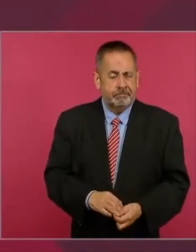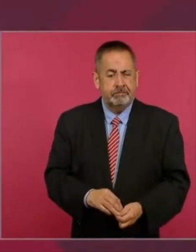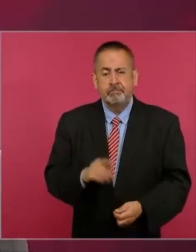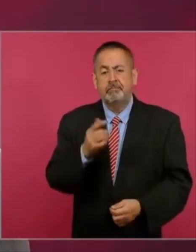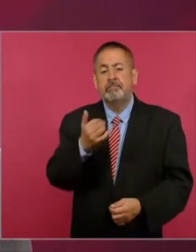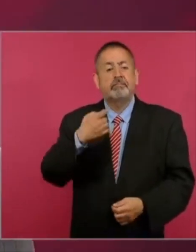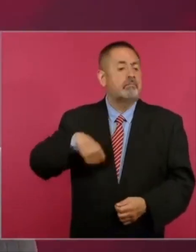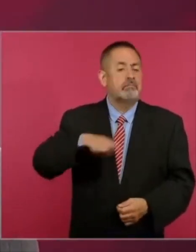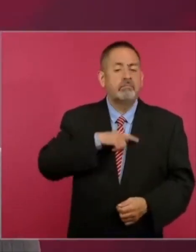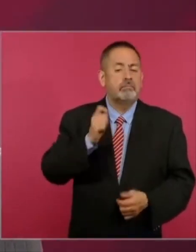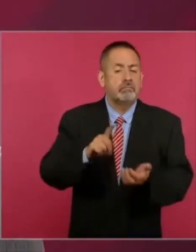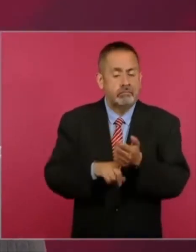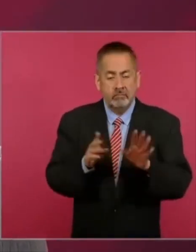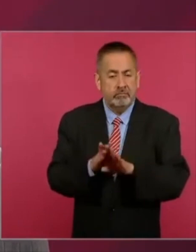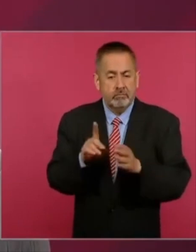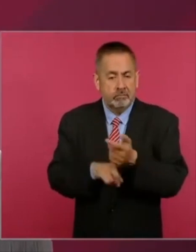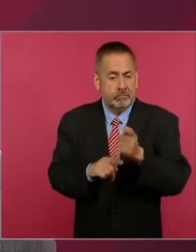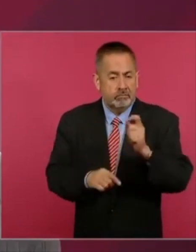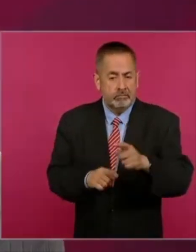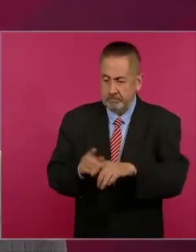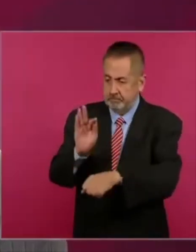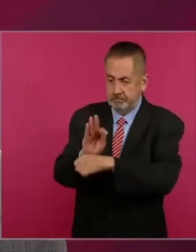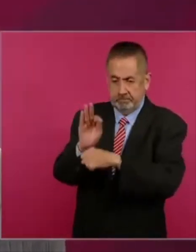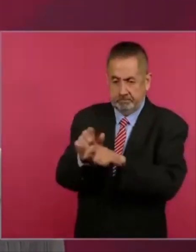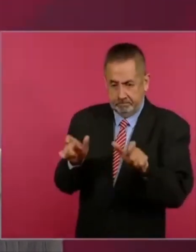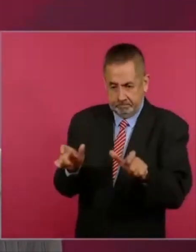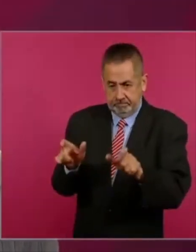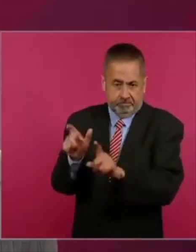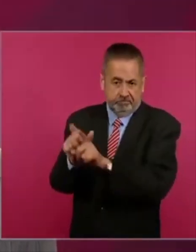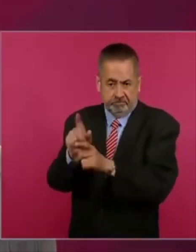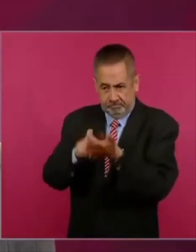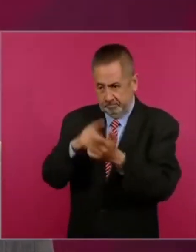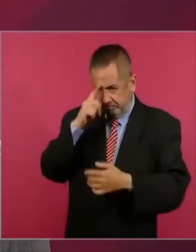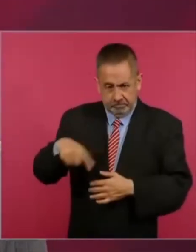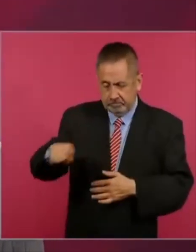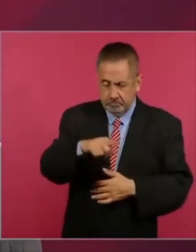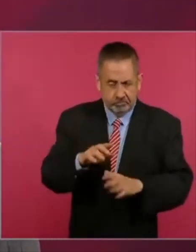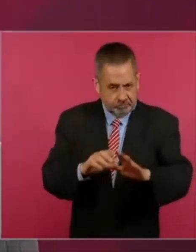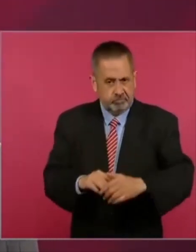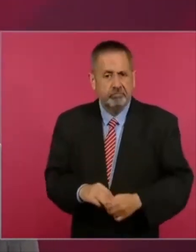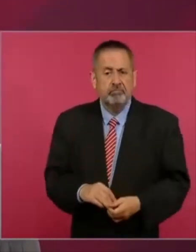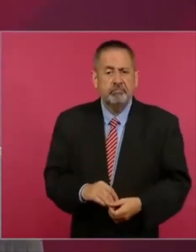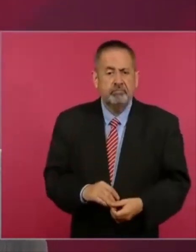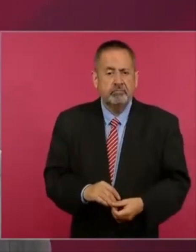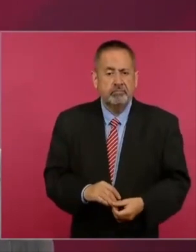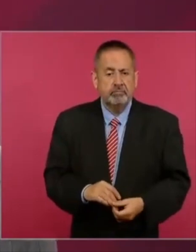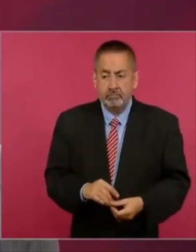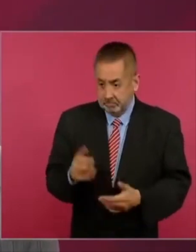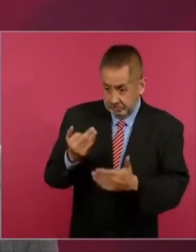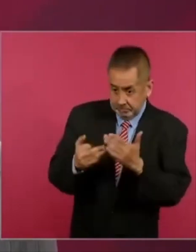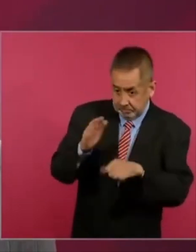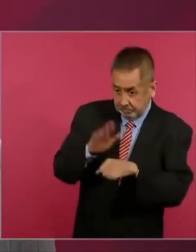nosotros tenemos la obligación de protegerles. Gracias. Ustedes, si hace